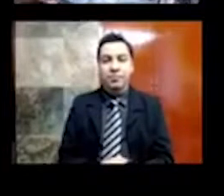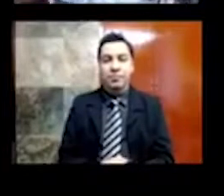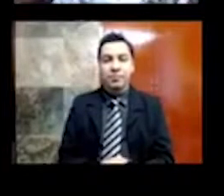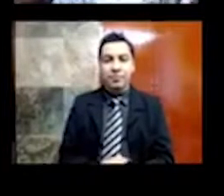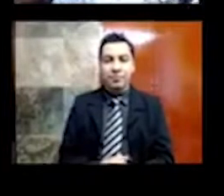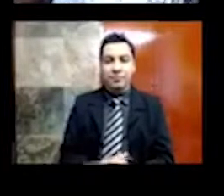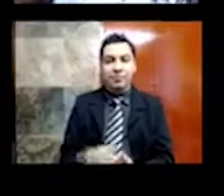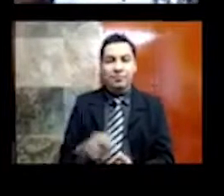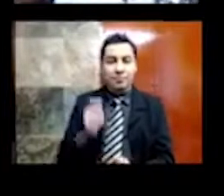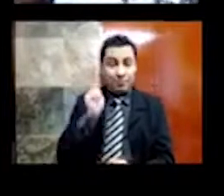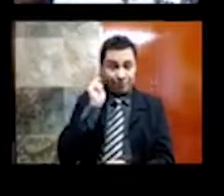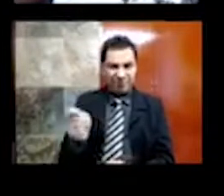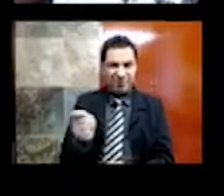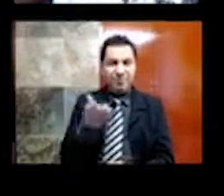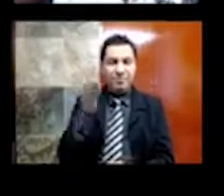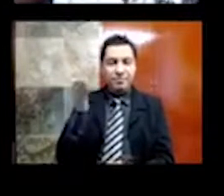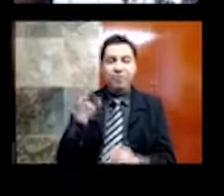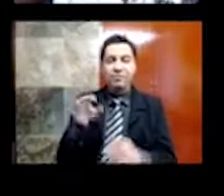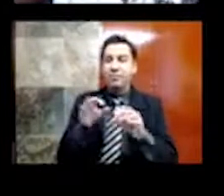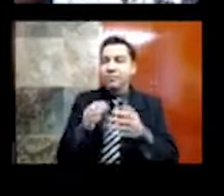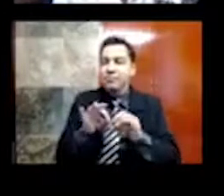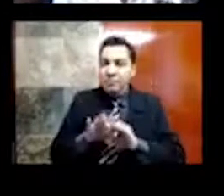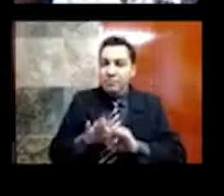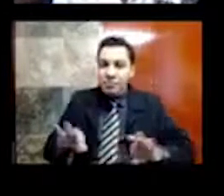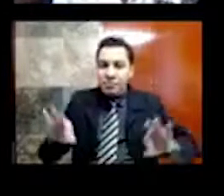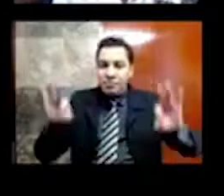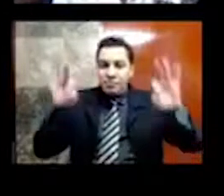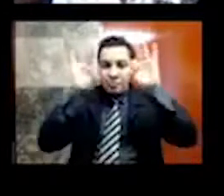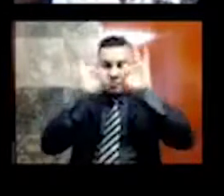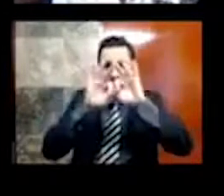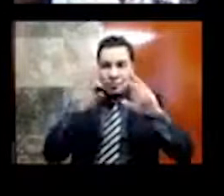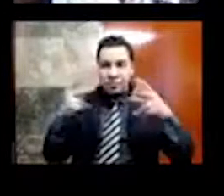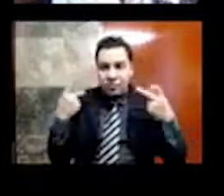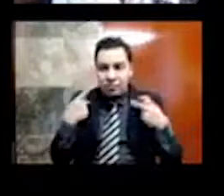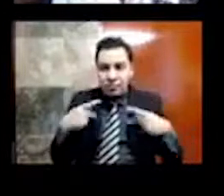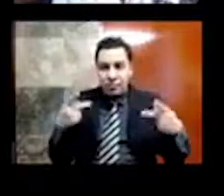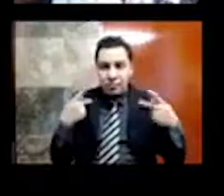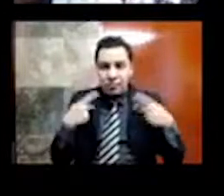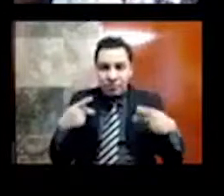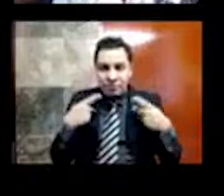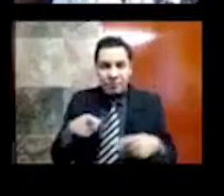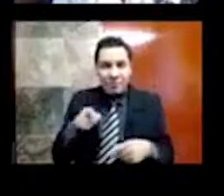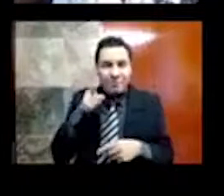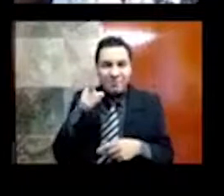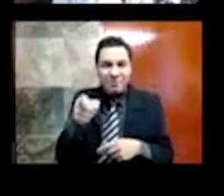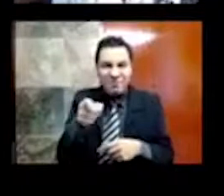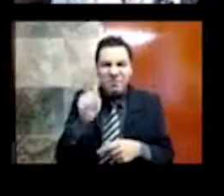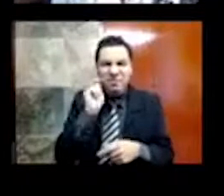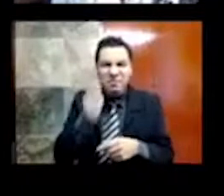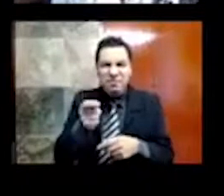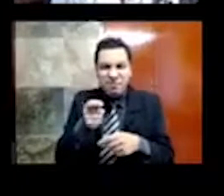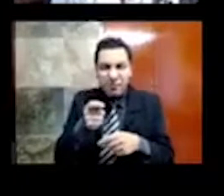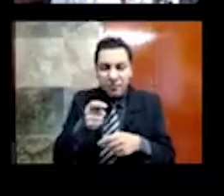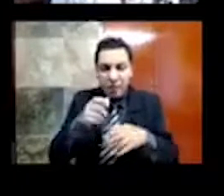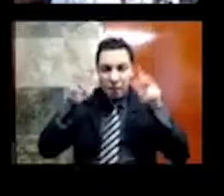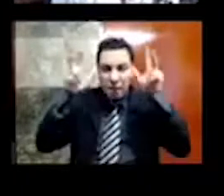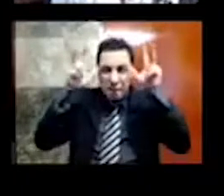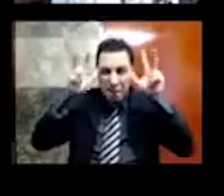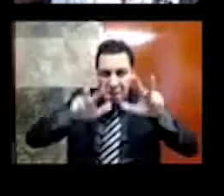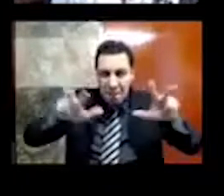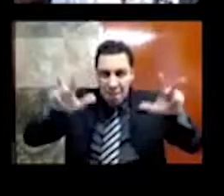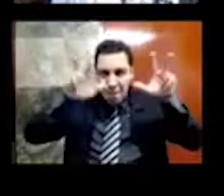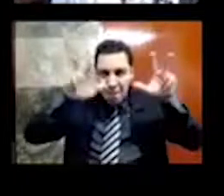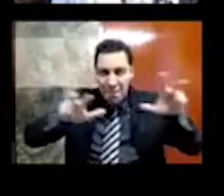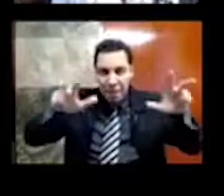Vean, era tan importante que gentes caudillos como el mixteco Ocho Venado vinieron desde sus